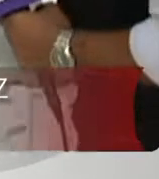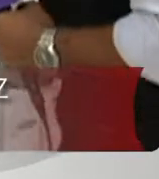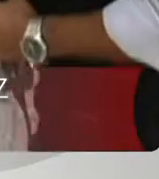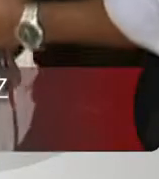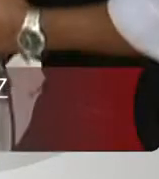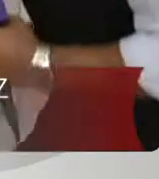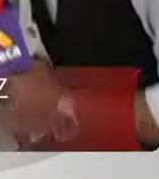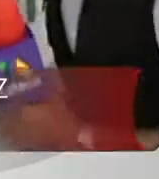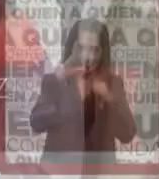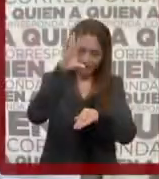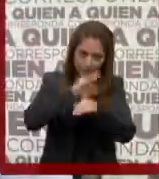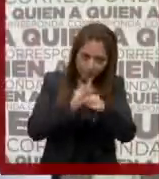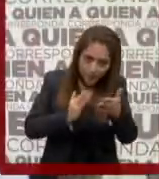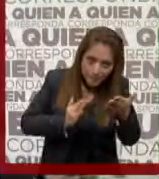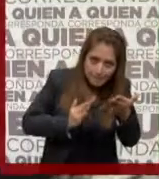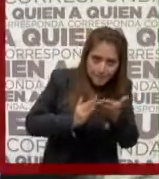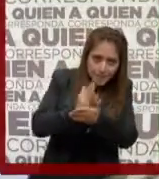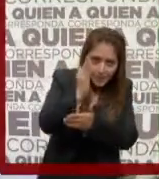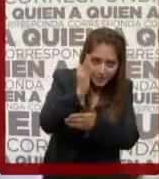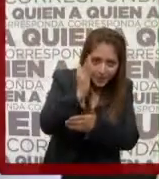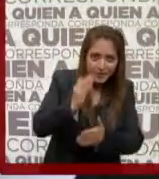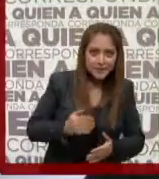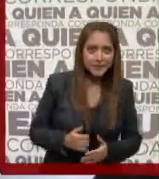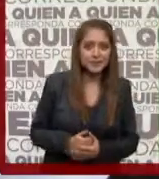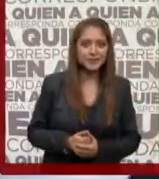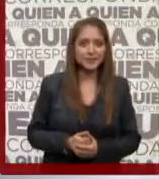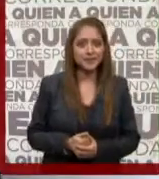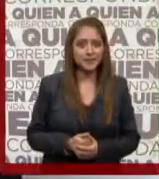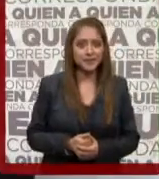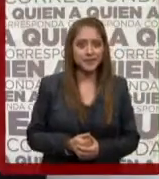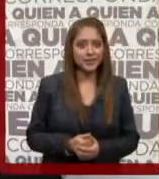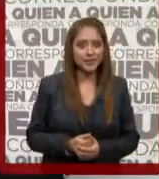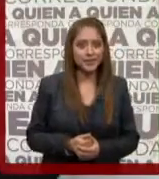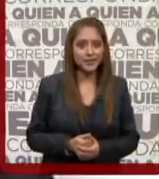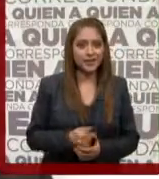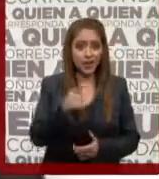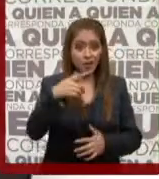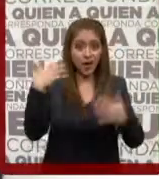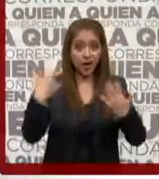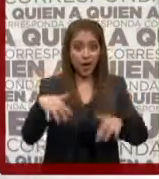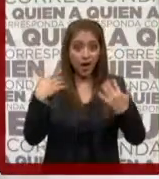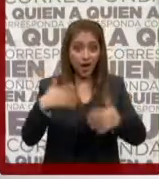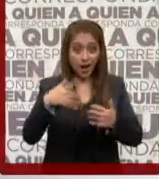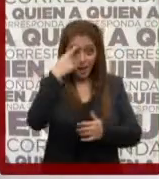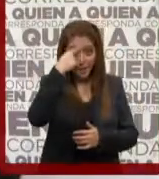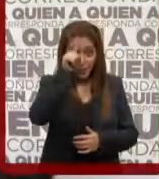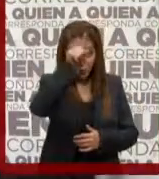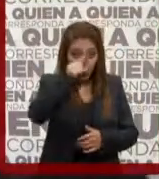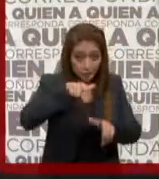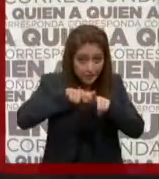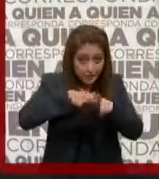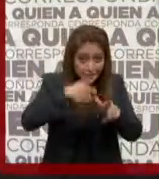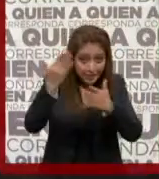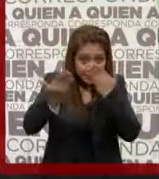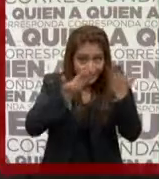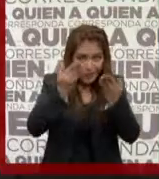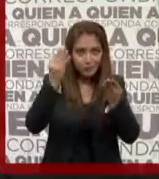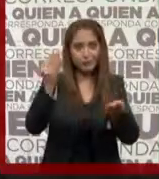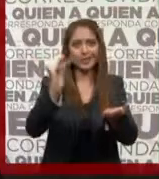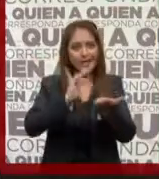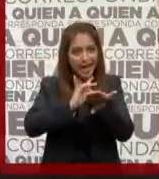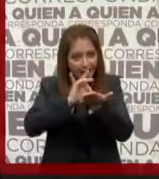por recibirnos en un principio. Y mira nada más, la computadora para que puedas continuar con tus estudios. ¿Cómo ves?